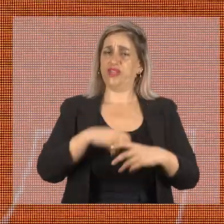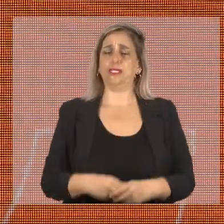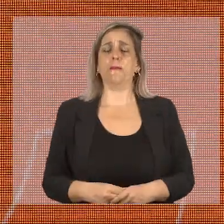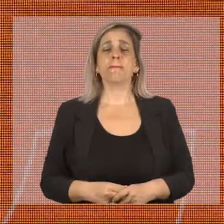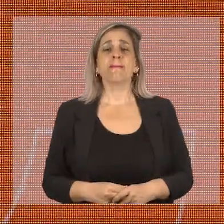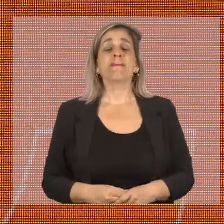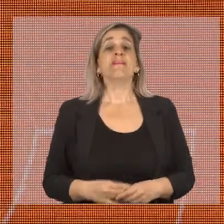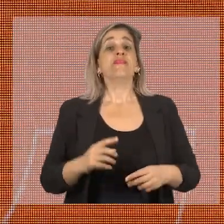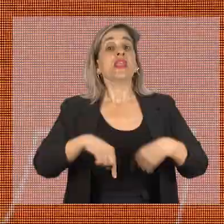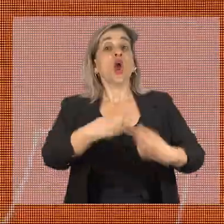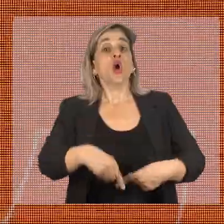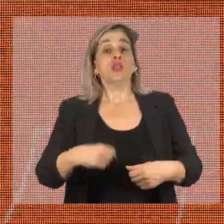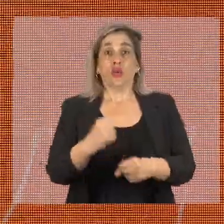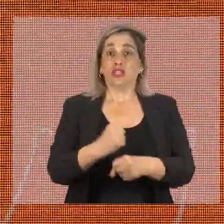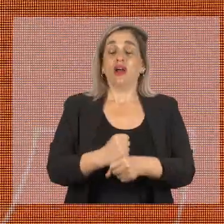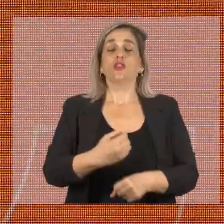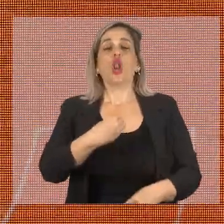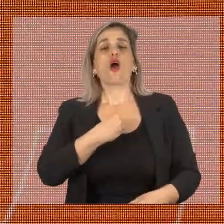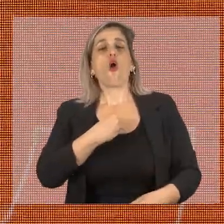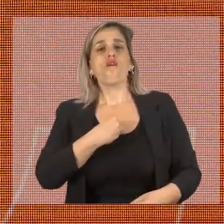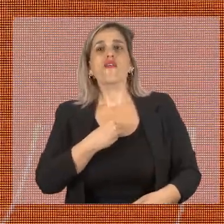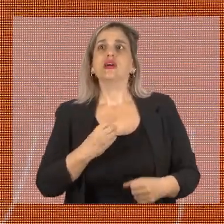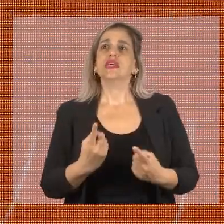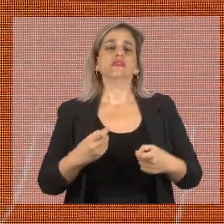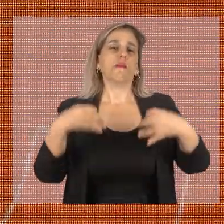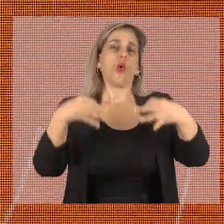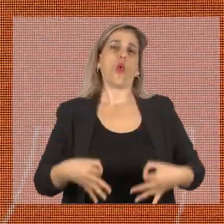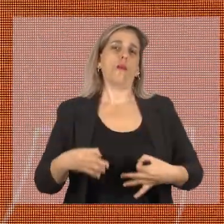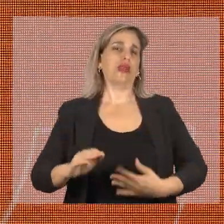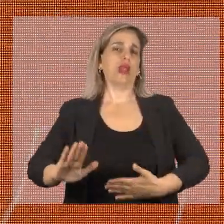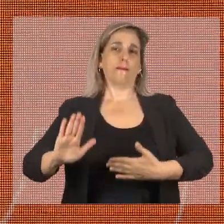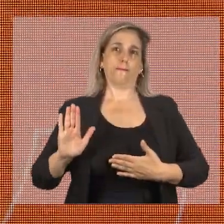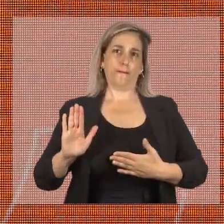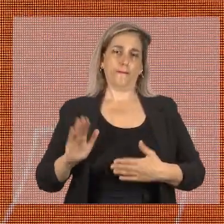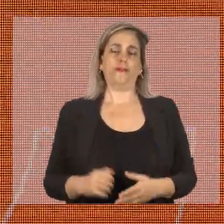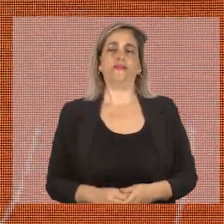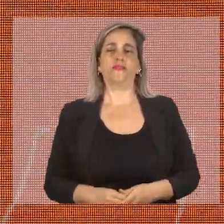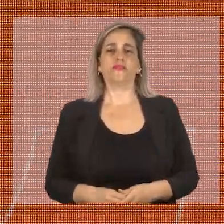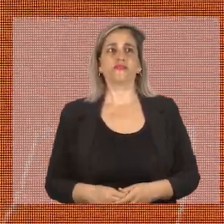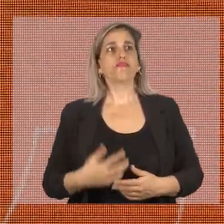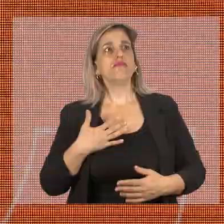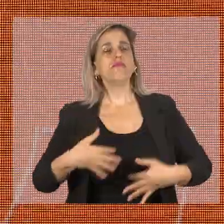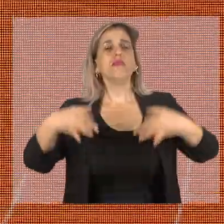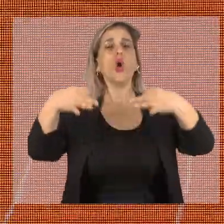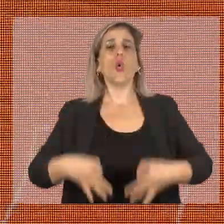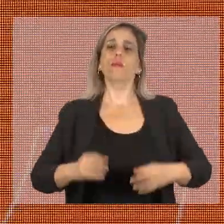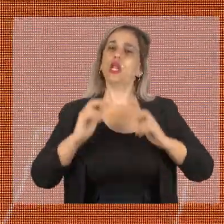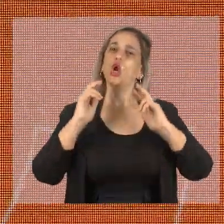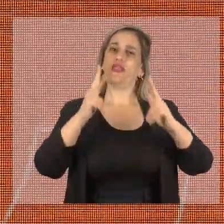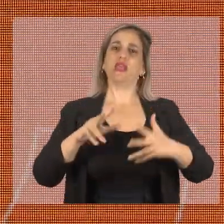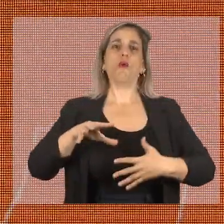cimentando la confianza, hay que cumplir la palabra empeñada. Hay que cumplir